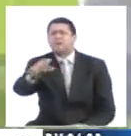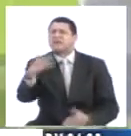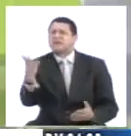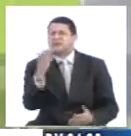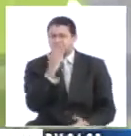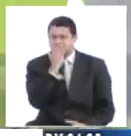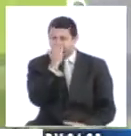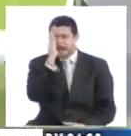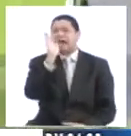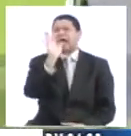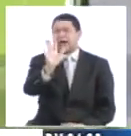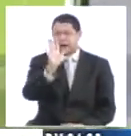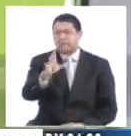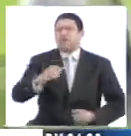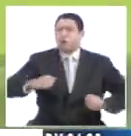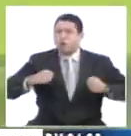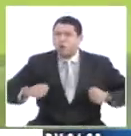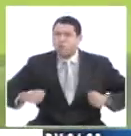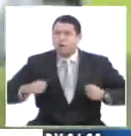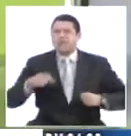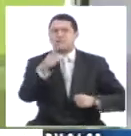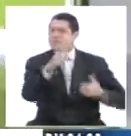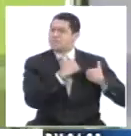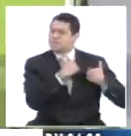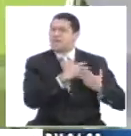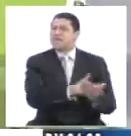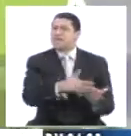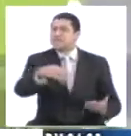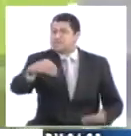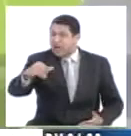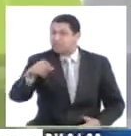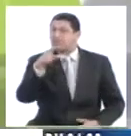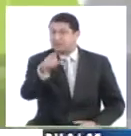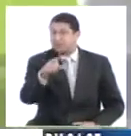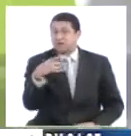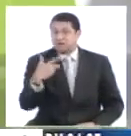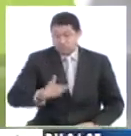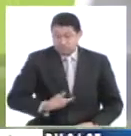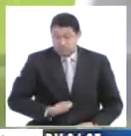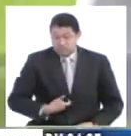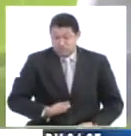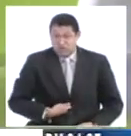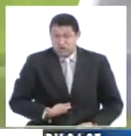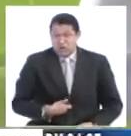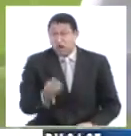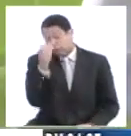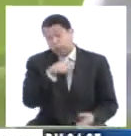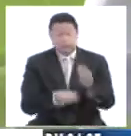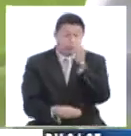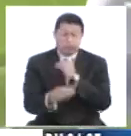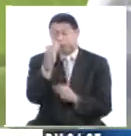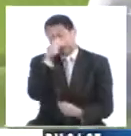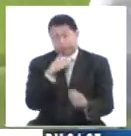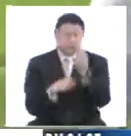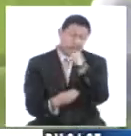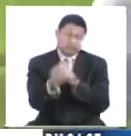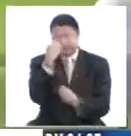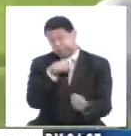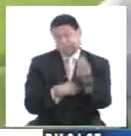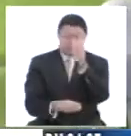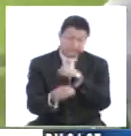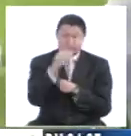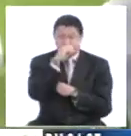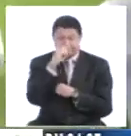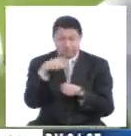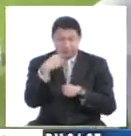por eso que en la obesidad es una de las causas de diabetes porque es por esto por lo de la insulina porque el paciente come tanta glucosa producto de la ansiedad que